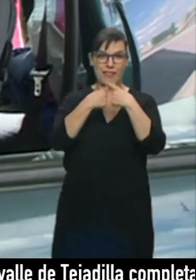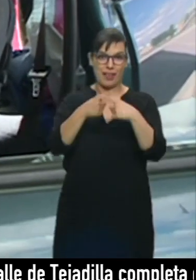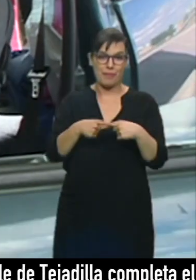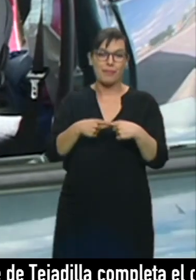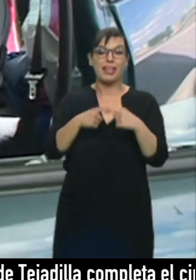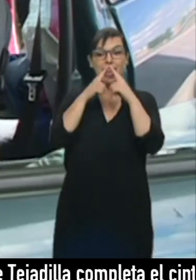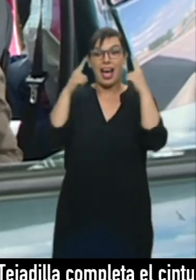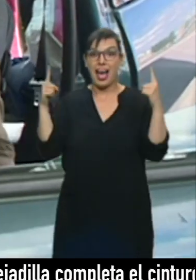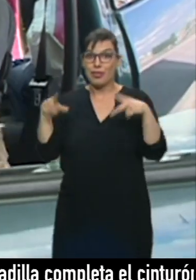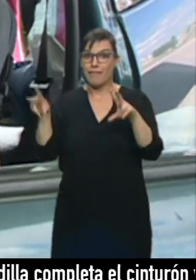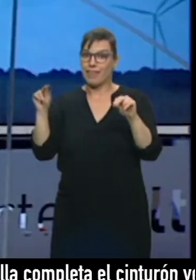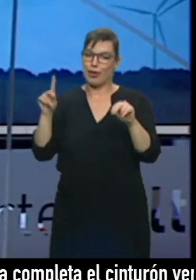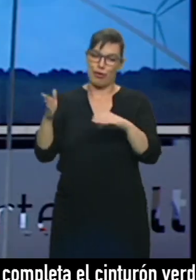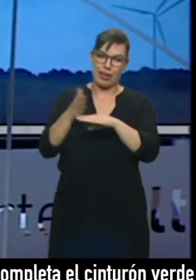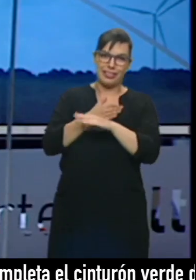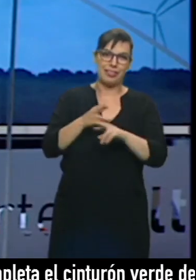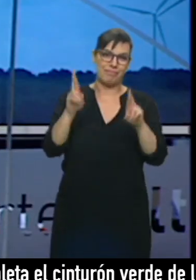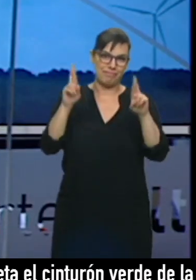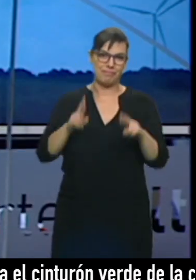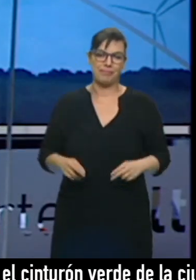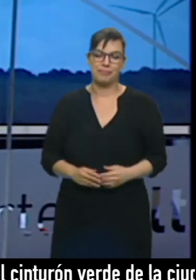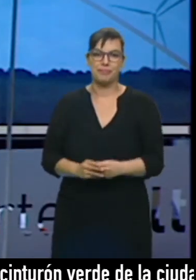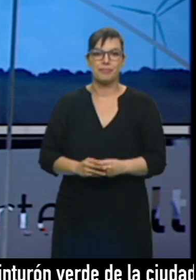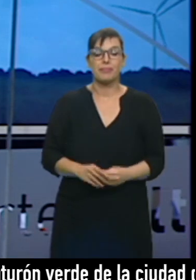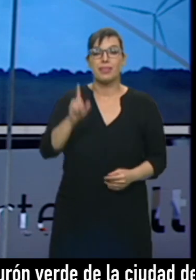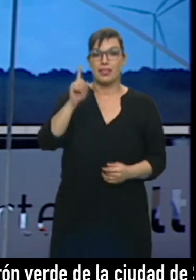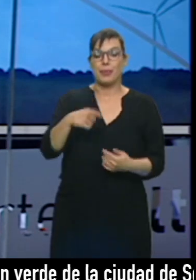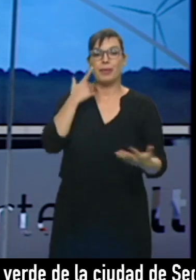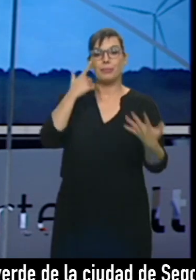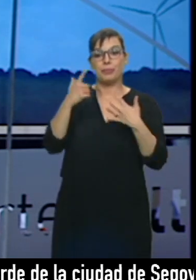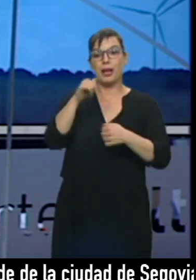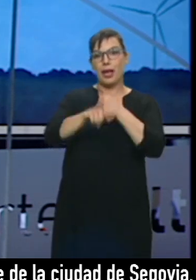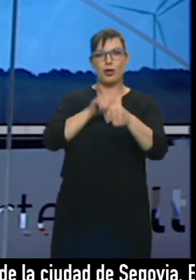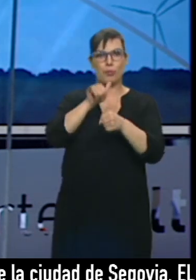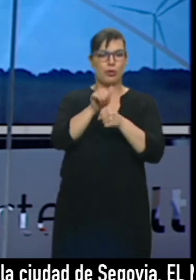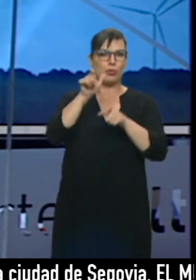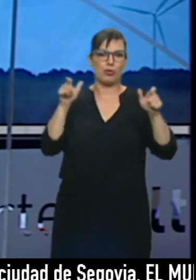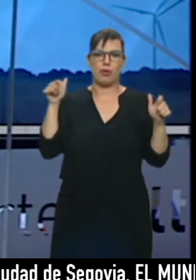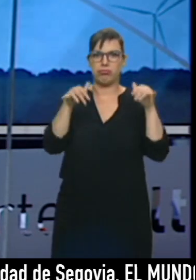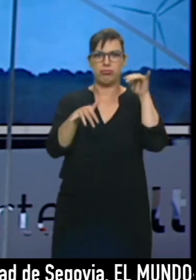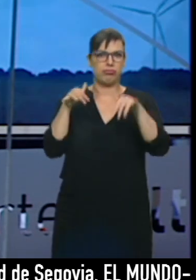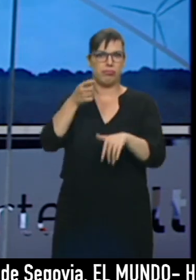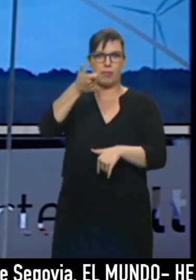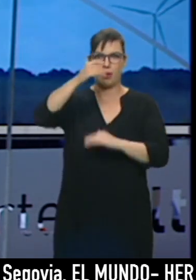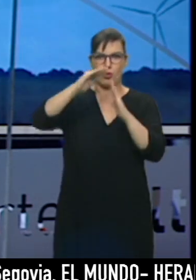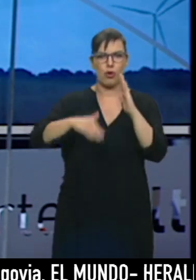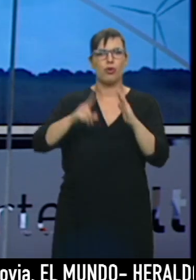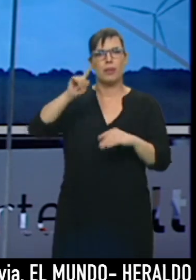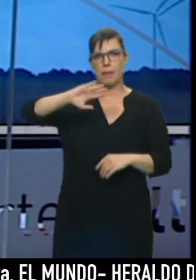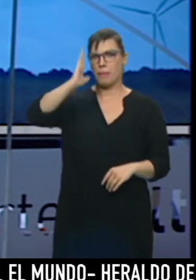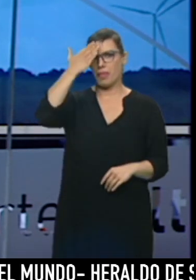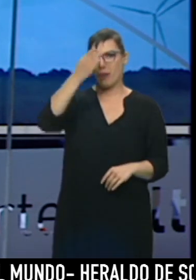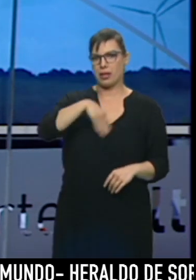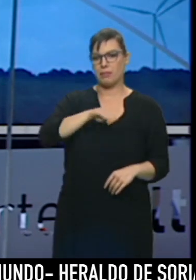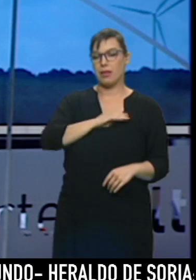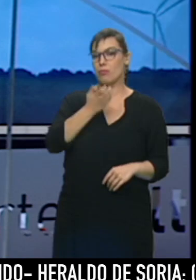de que acabe el año. También se nota menos afluencia en los aeropuertos, incluso en los principales de nuestro país. Por poner un ejemplo,